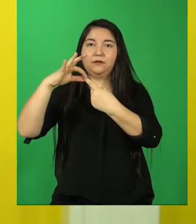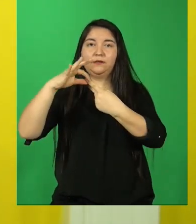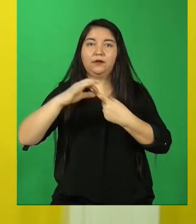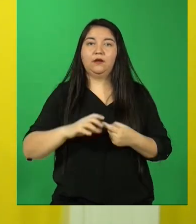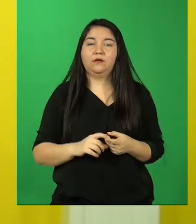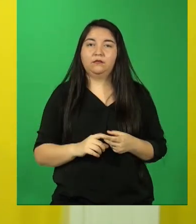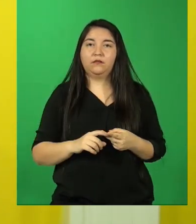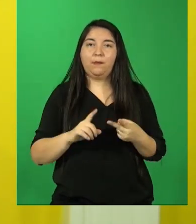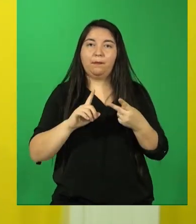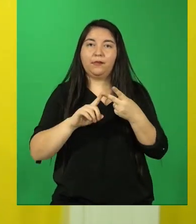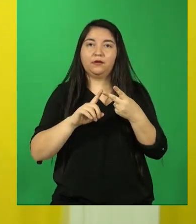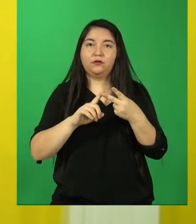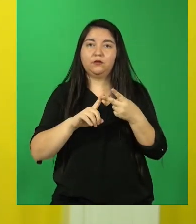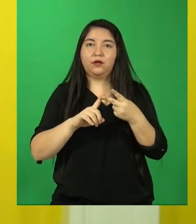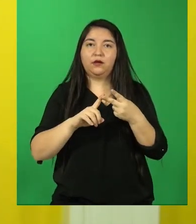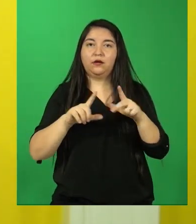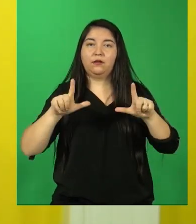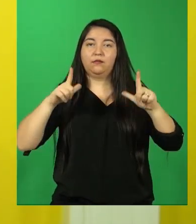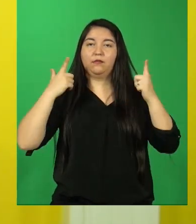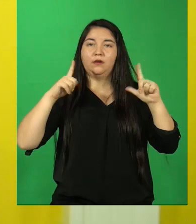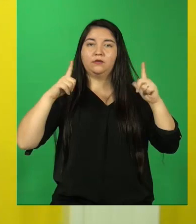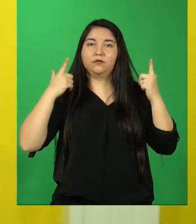principal, personaje